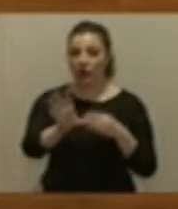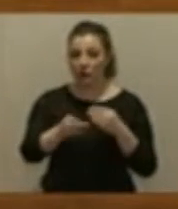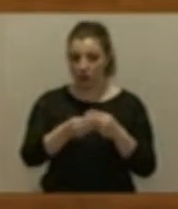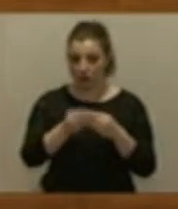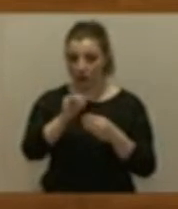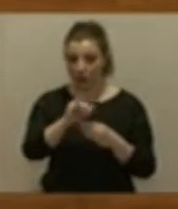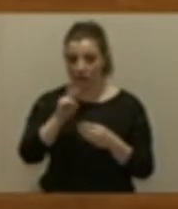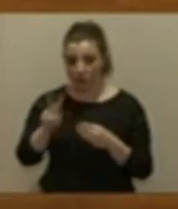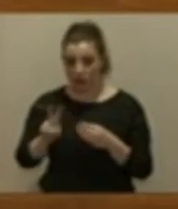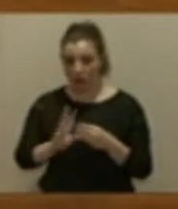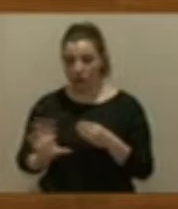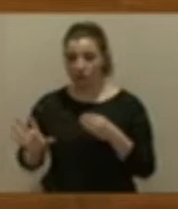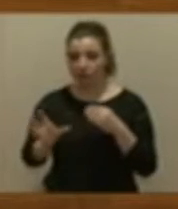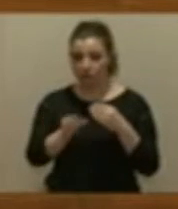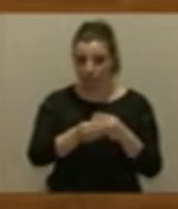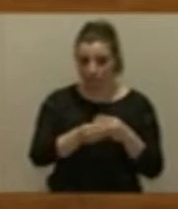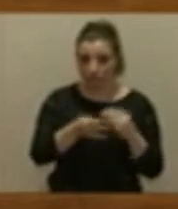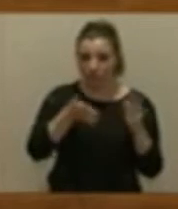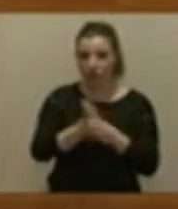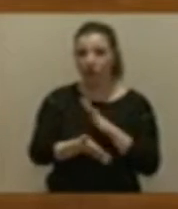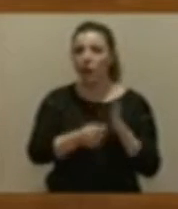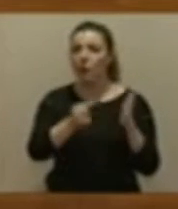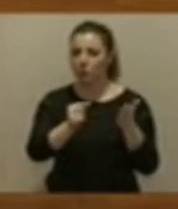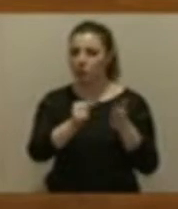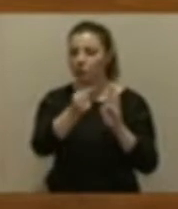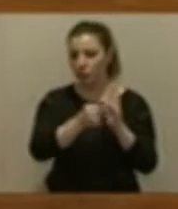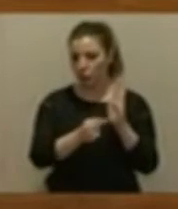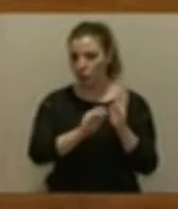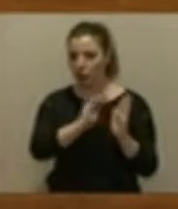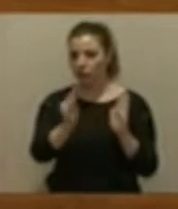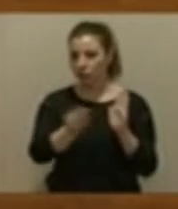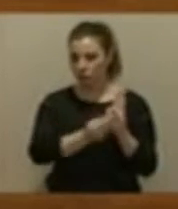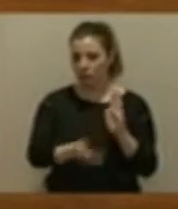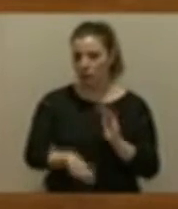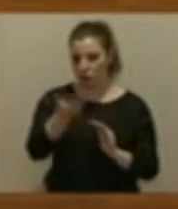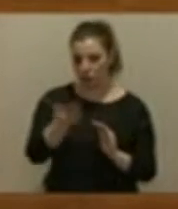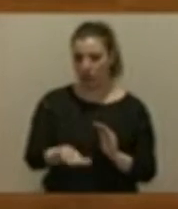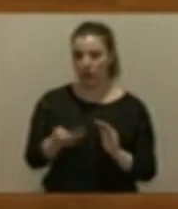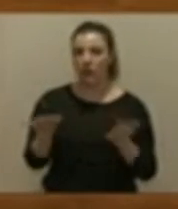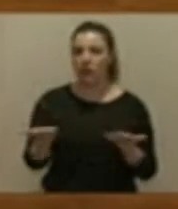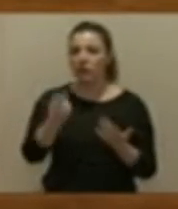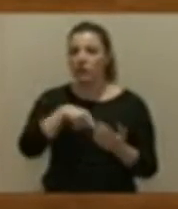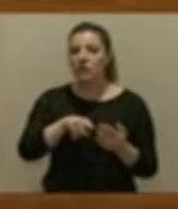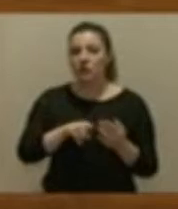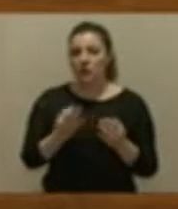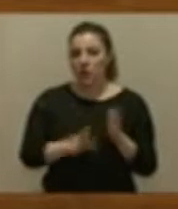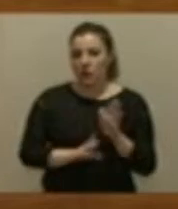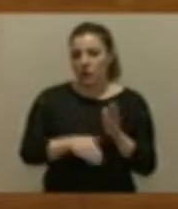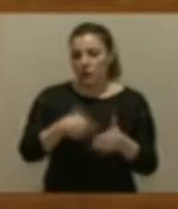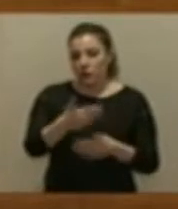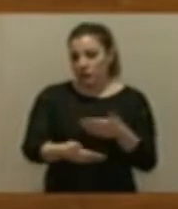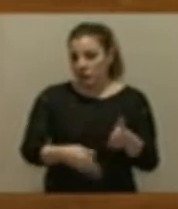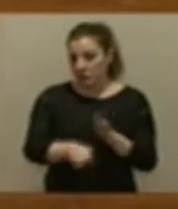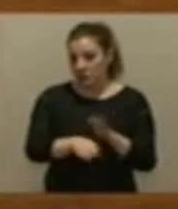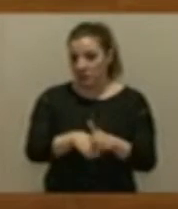Grupo Izquierda Unida es un importante punto a incluir en nuestra moción. Es importante seguir dando pasos en nuestra democracia.